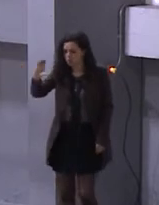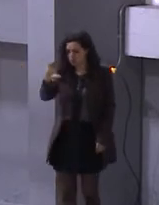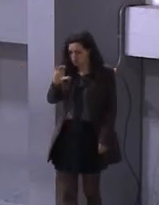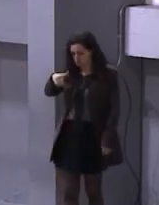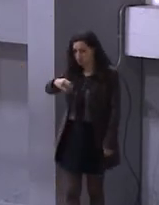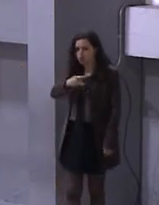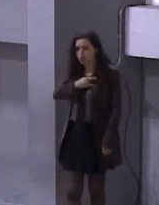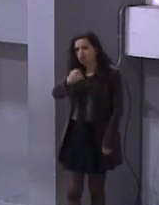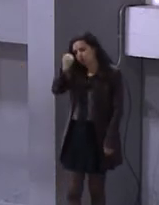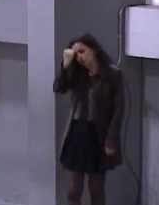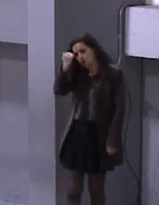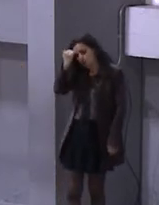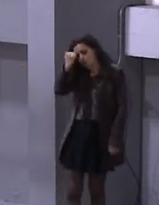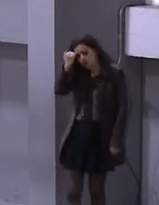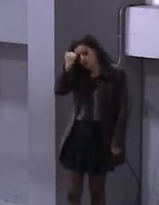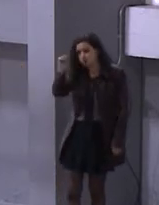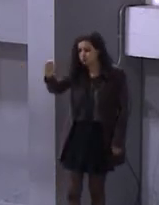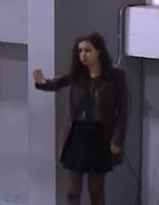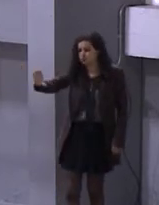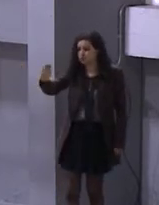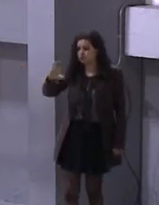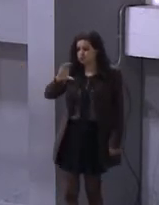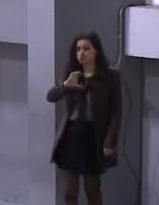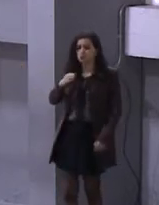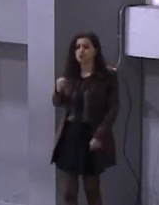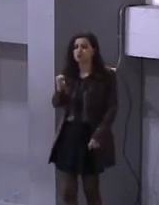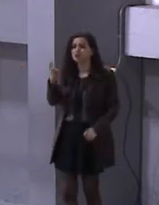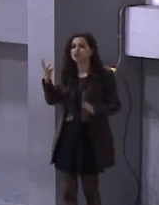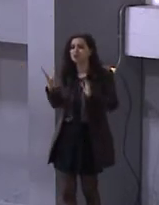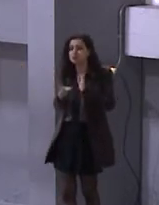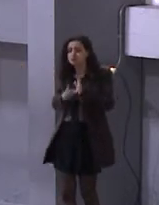unos excedentes que lograron un monto importante de